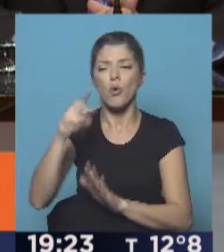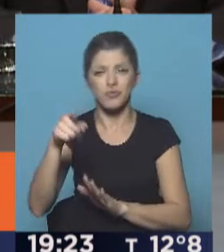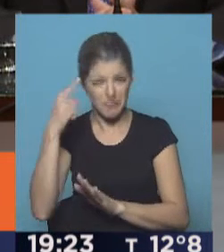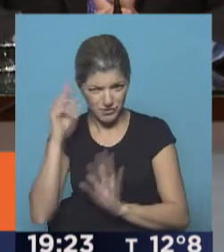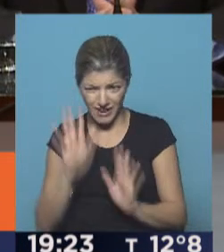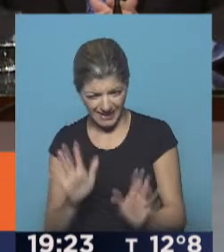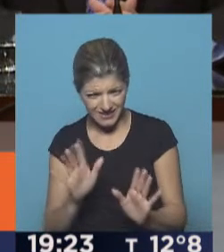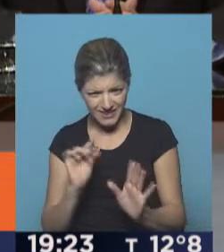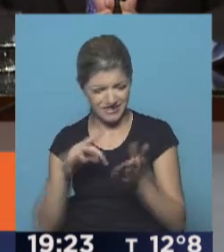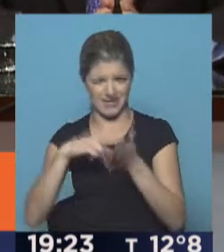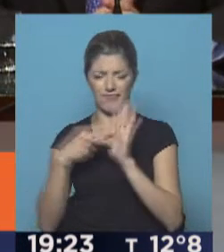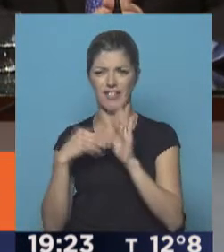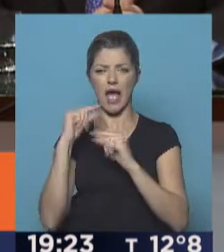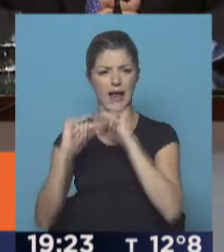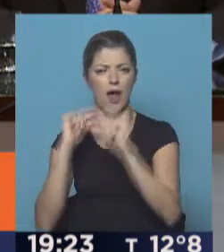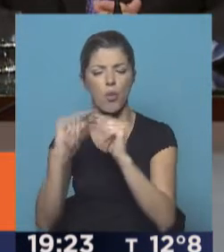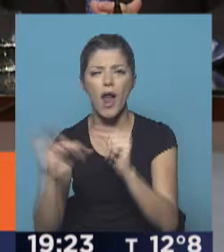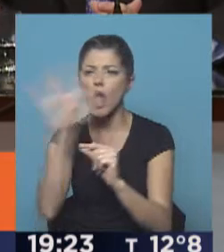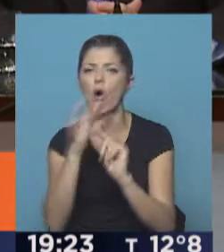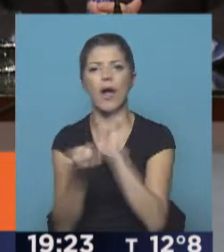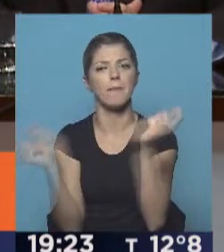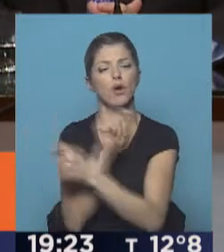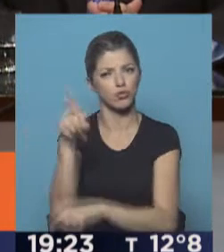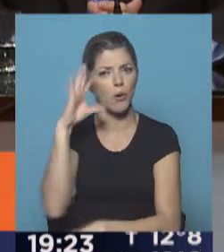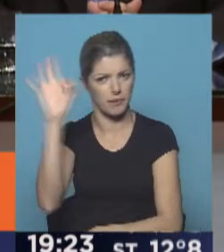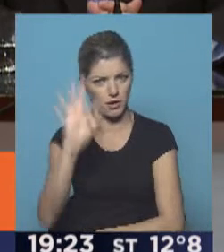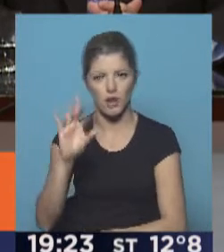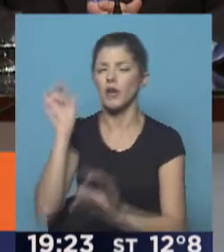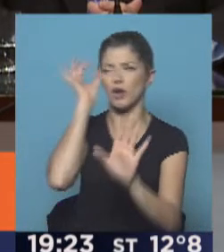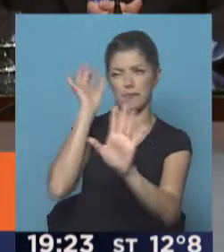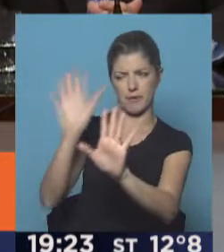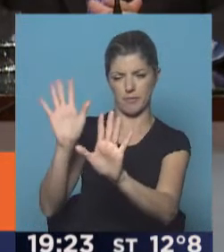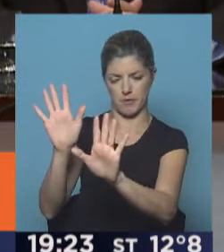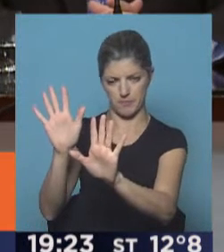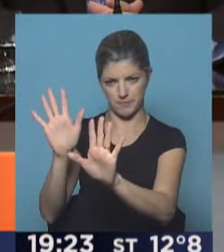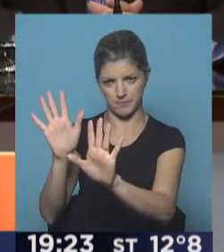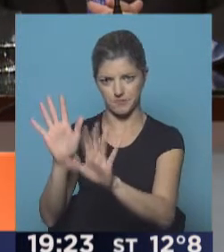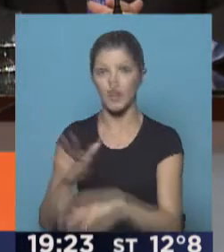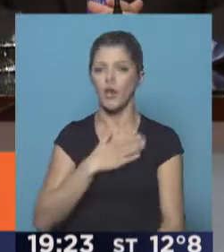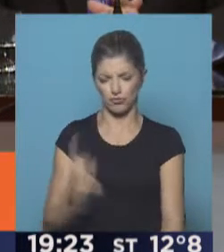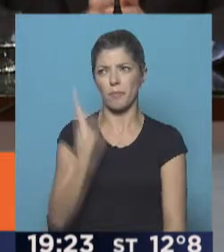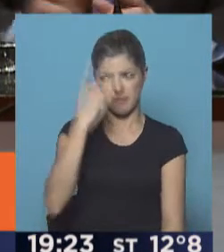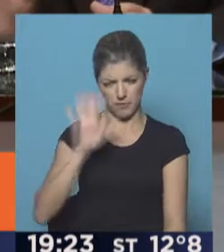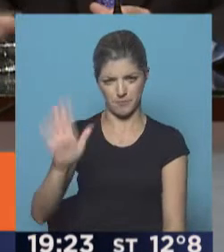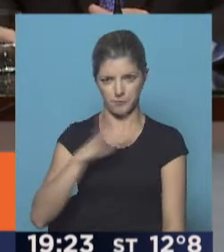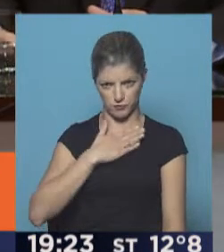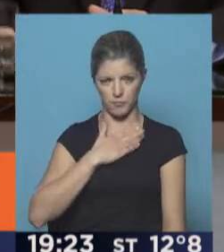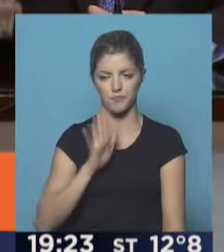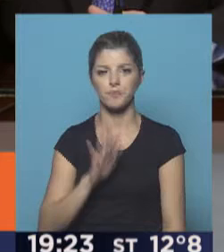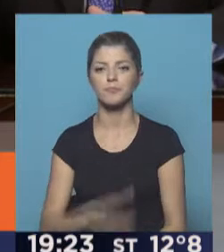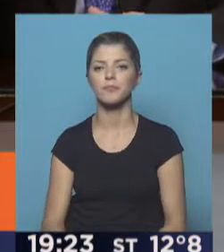gradual o si se cambió lo que usted había dicho originalmente. Pero perdón, a ver, me meto yo primero, si puedo.